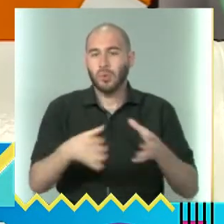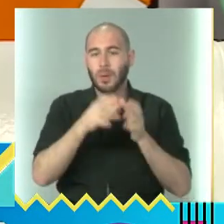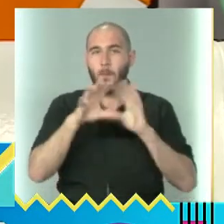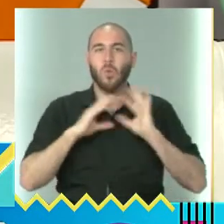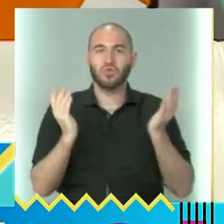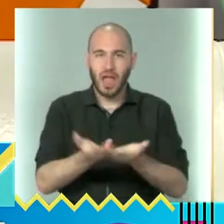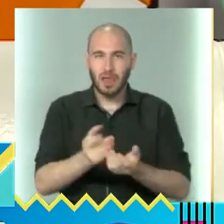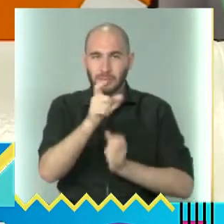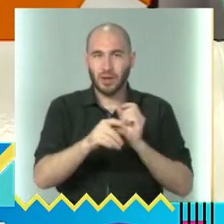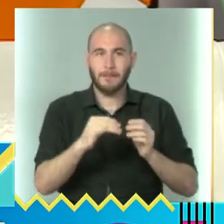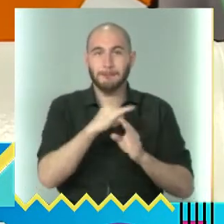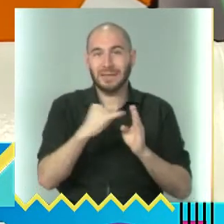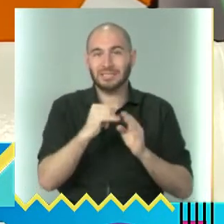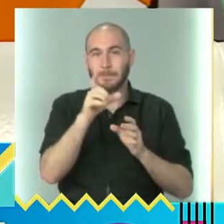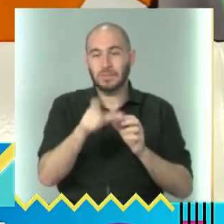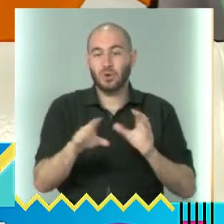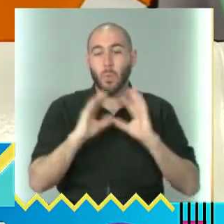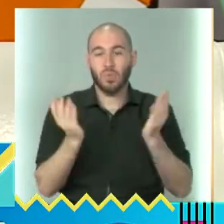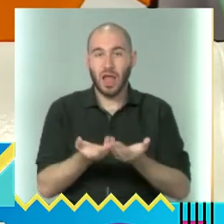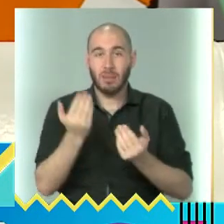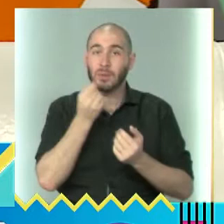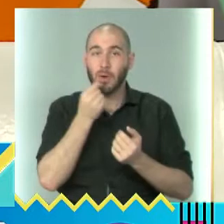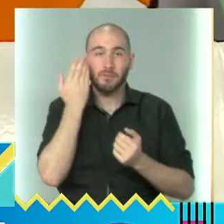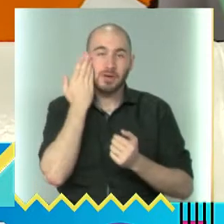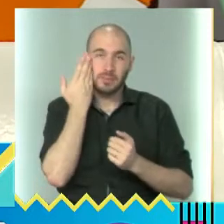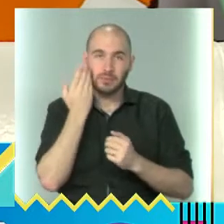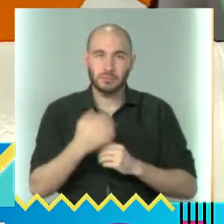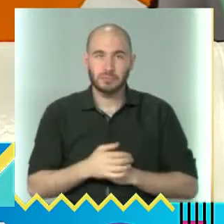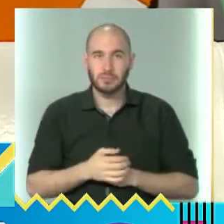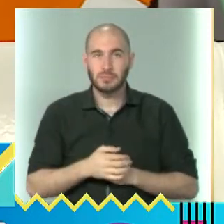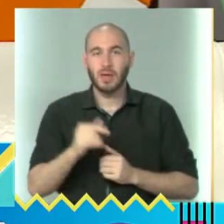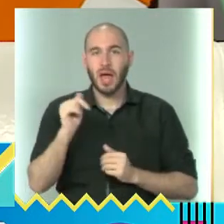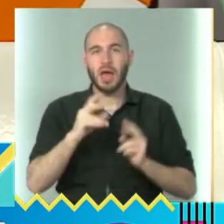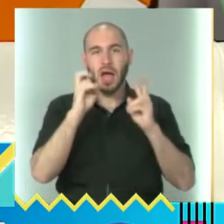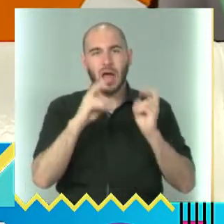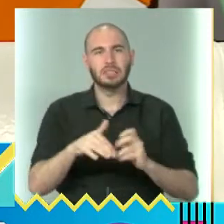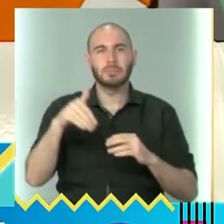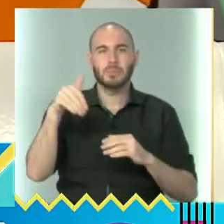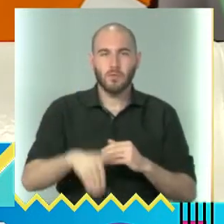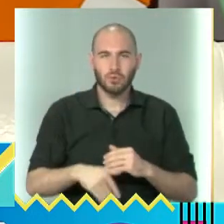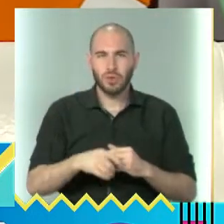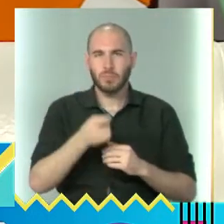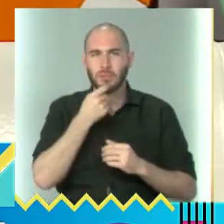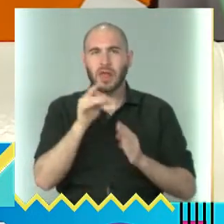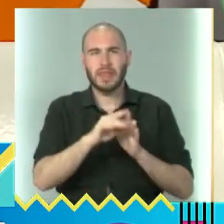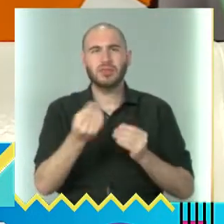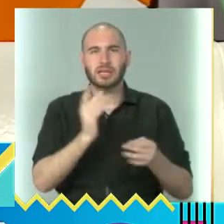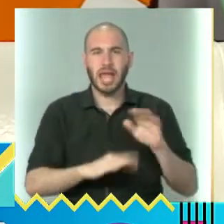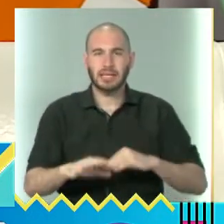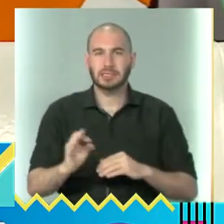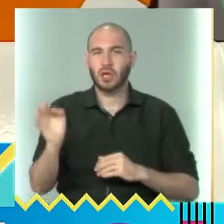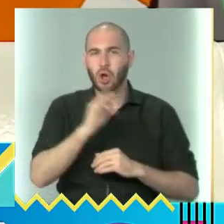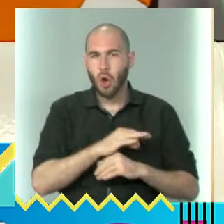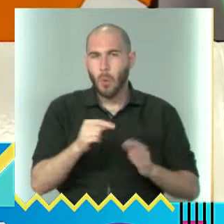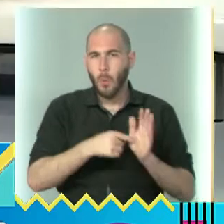del mundo o más de la mitad de la población del mundo que usa Facebook, y ya sí puedes tener un análisis más profundo de, bueno, qué haces con esos datos o si realmente